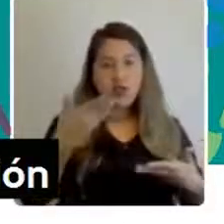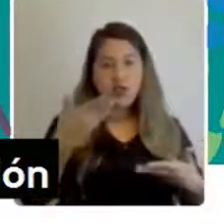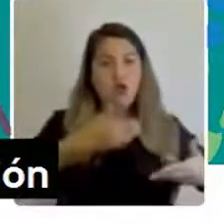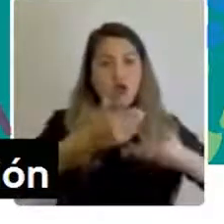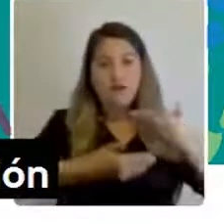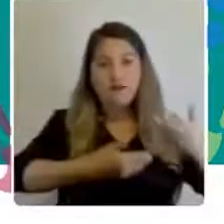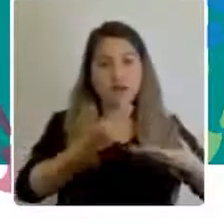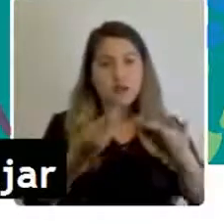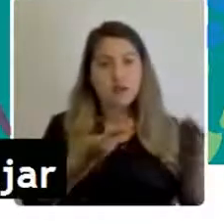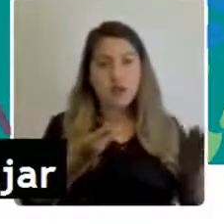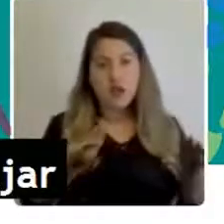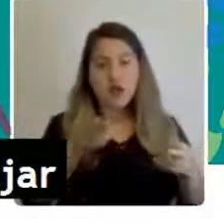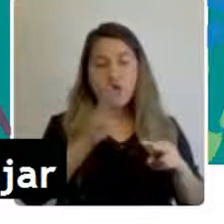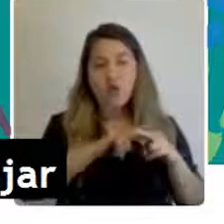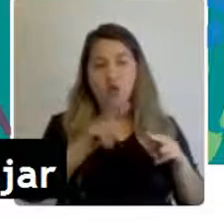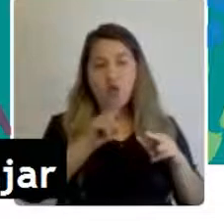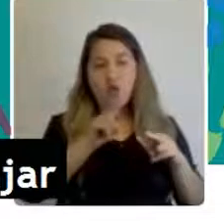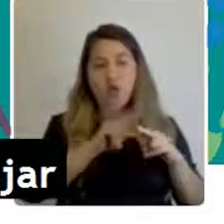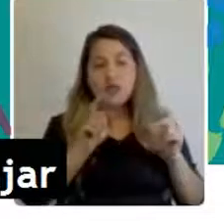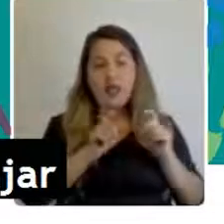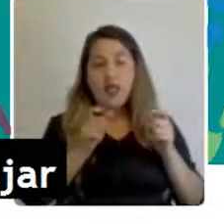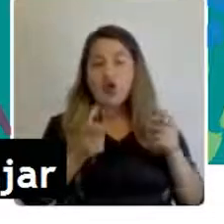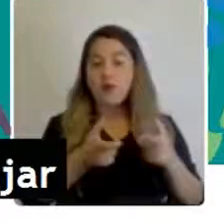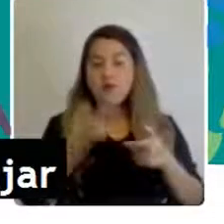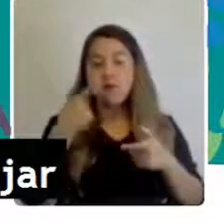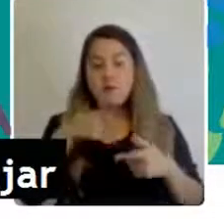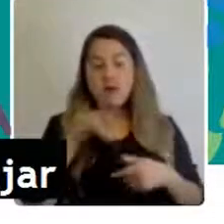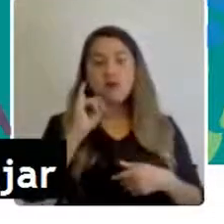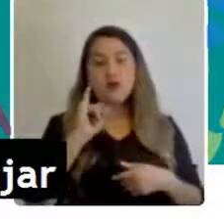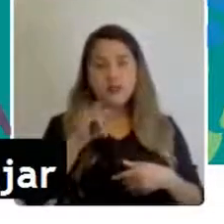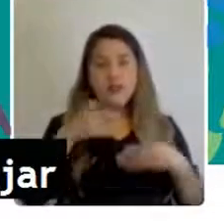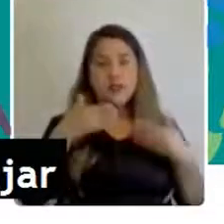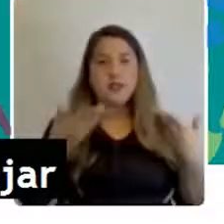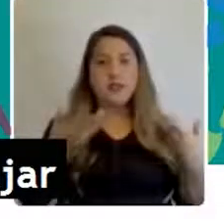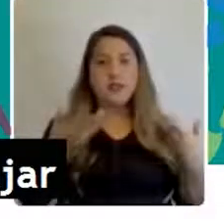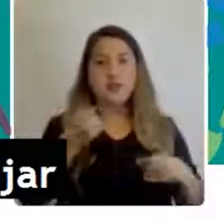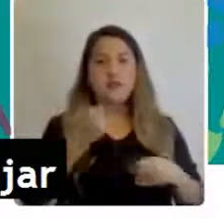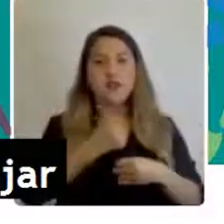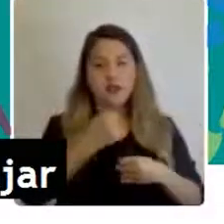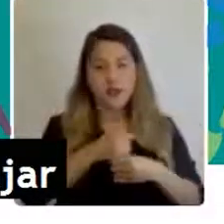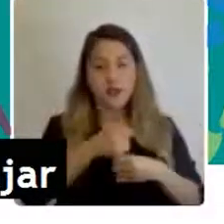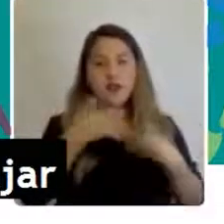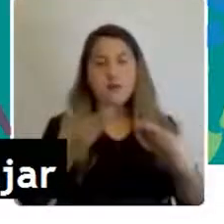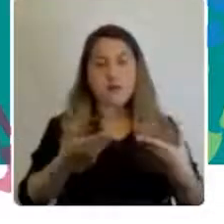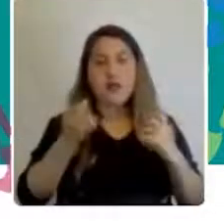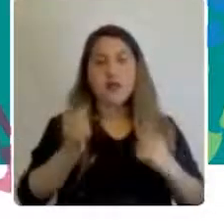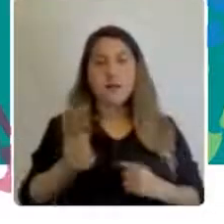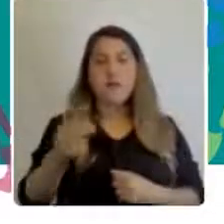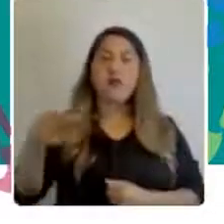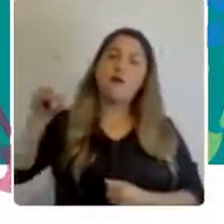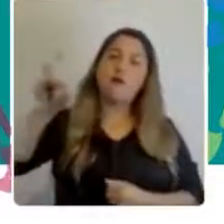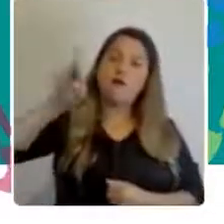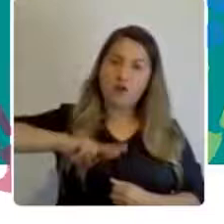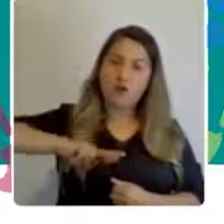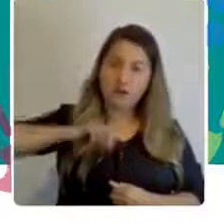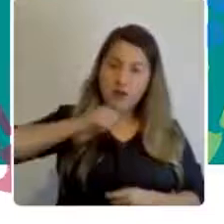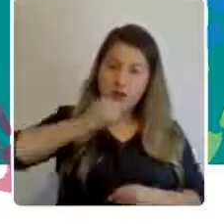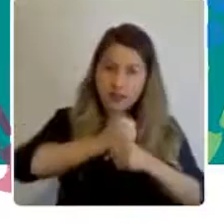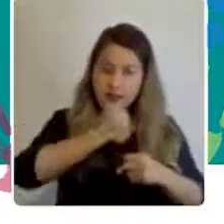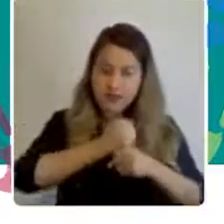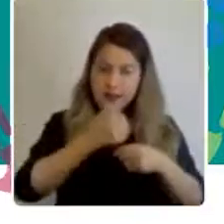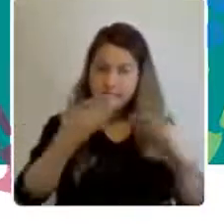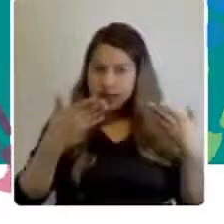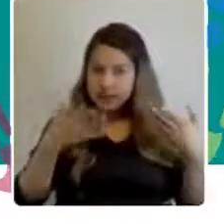constituir la comisión, pero sí estamos trabajando para que prontamente pueda volver a trabajar ya con este